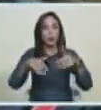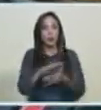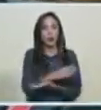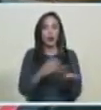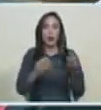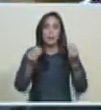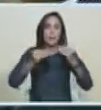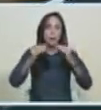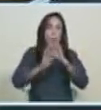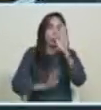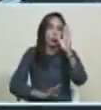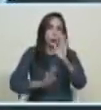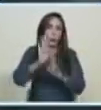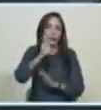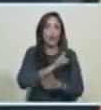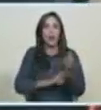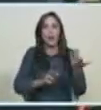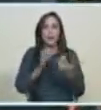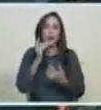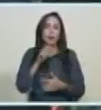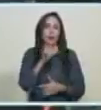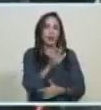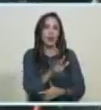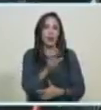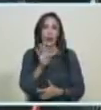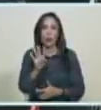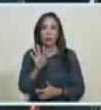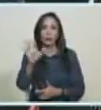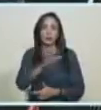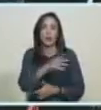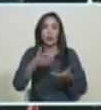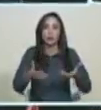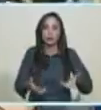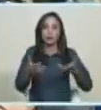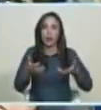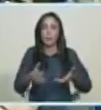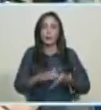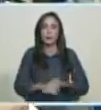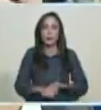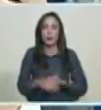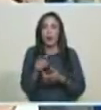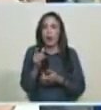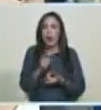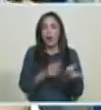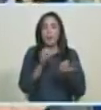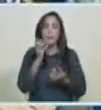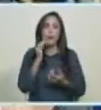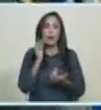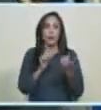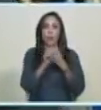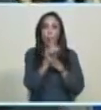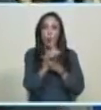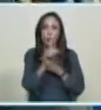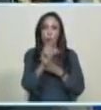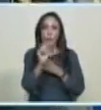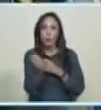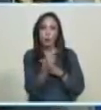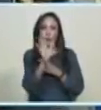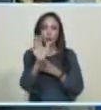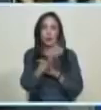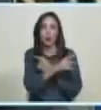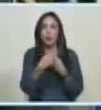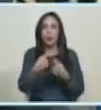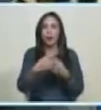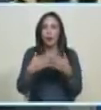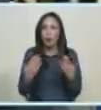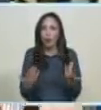mayor gramaje de oro. Este, en el caso particular del lingotico de 1,5, tiene un